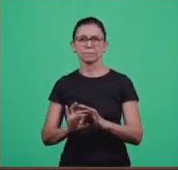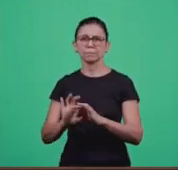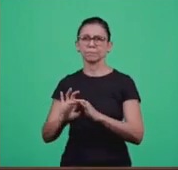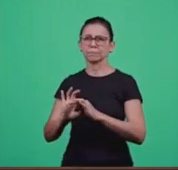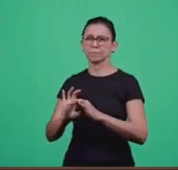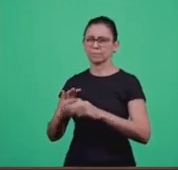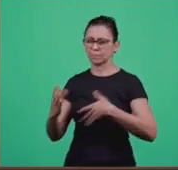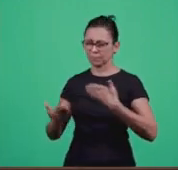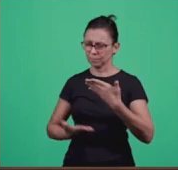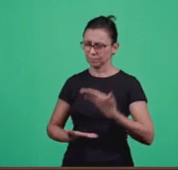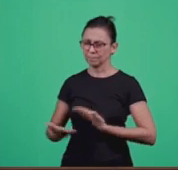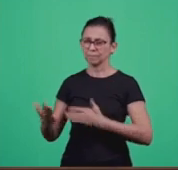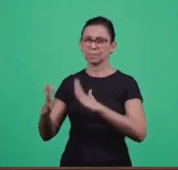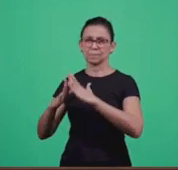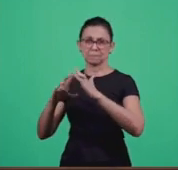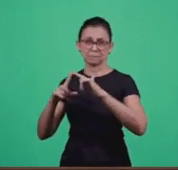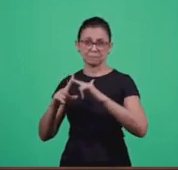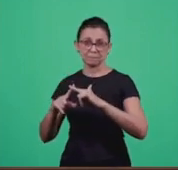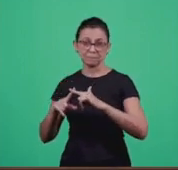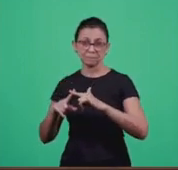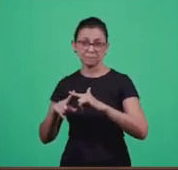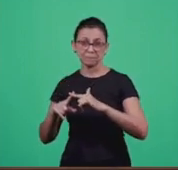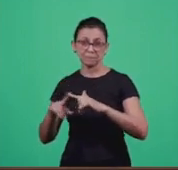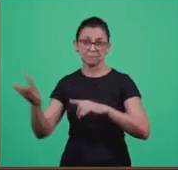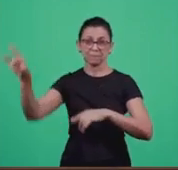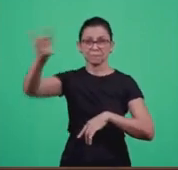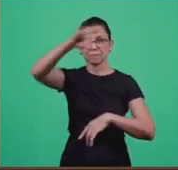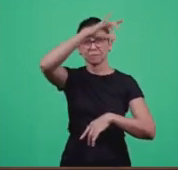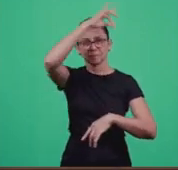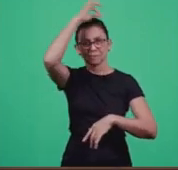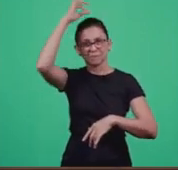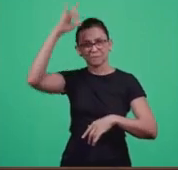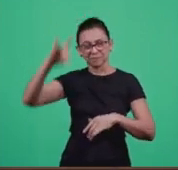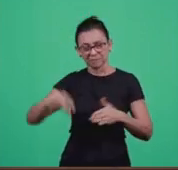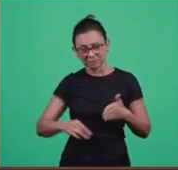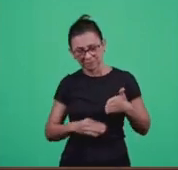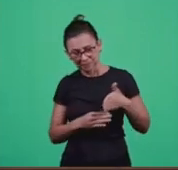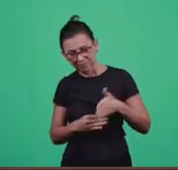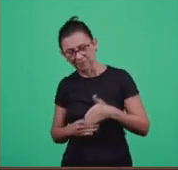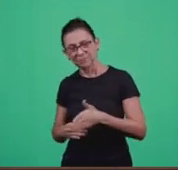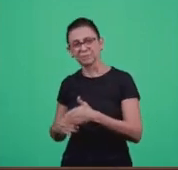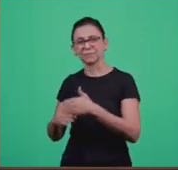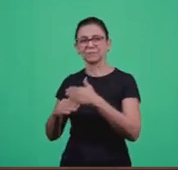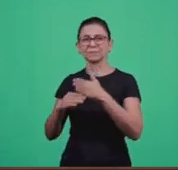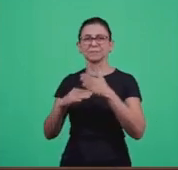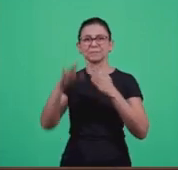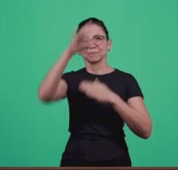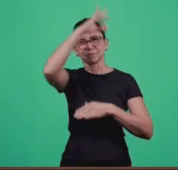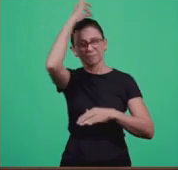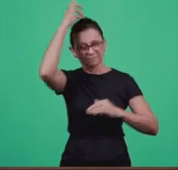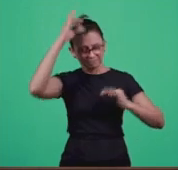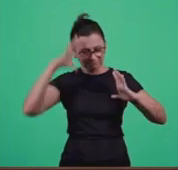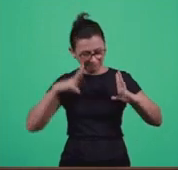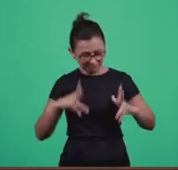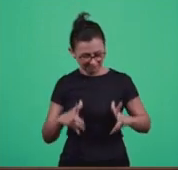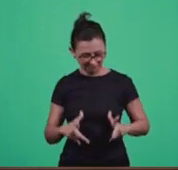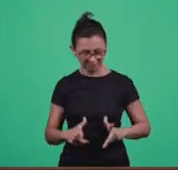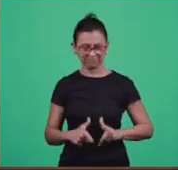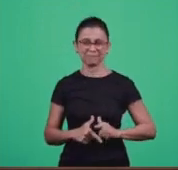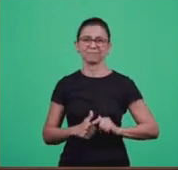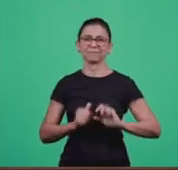si nosotros tuviéramos también comunión con la iglesia, donde el Espíritu Santo dirige, donde el Espíritu